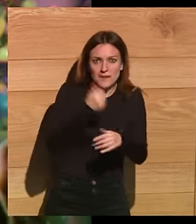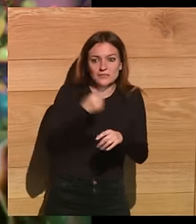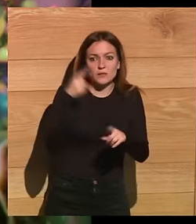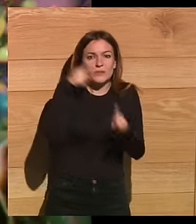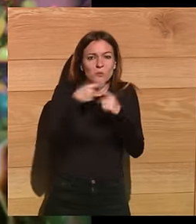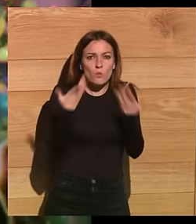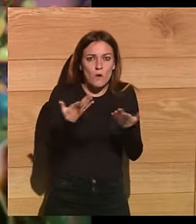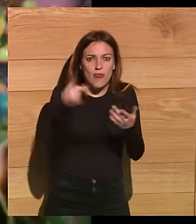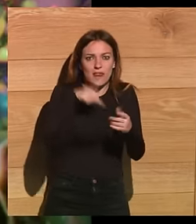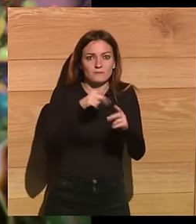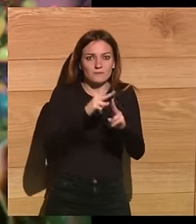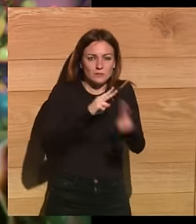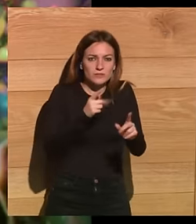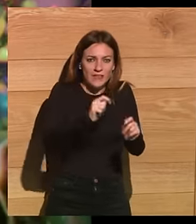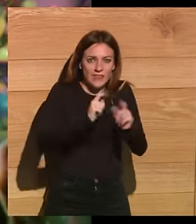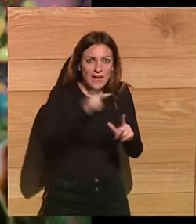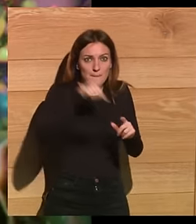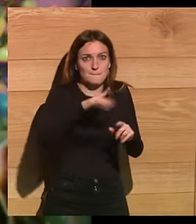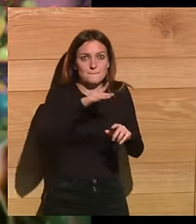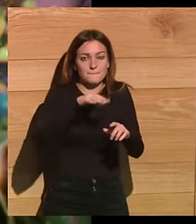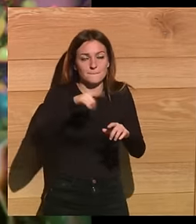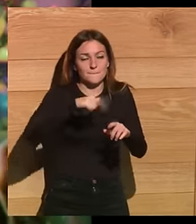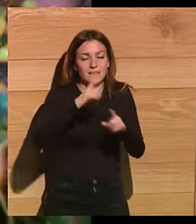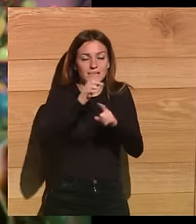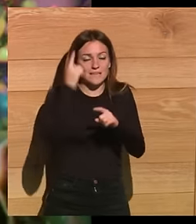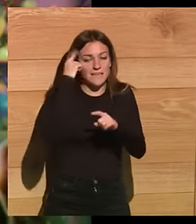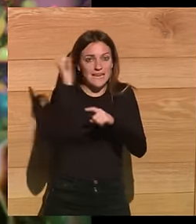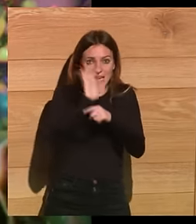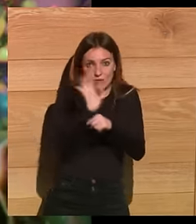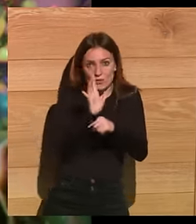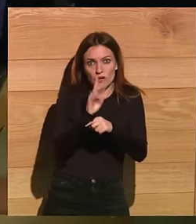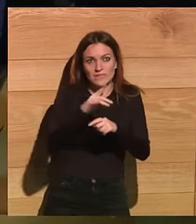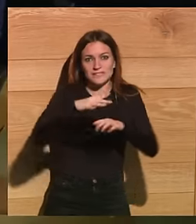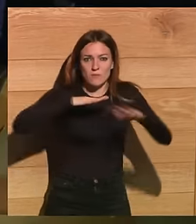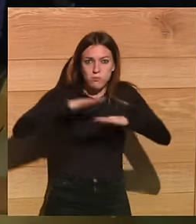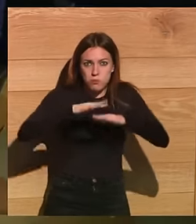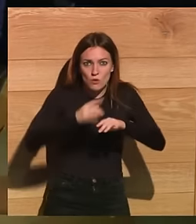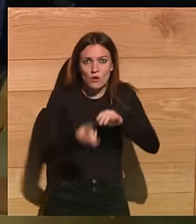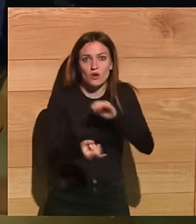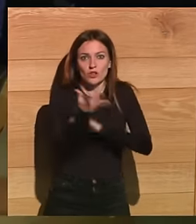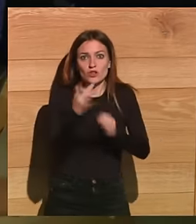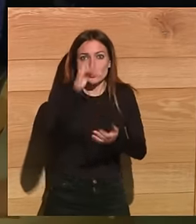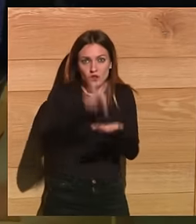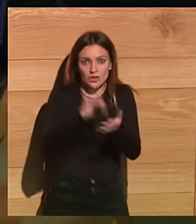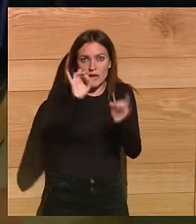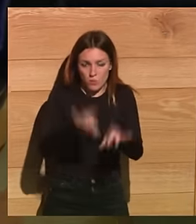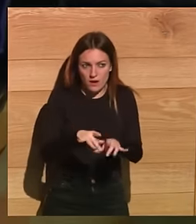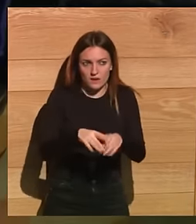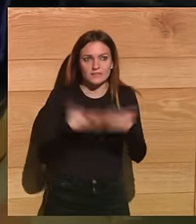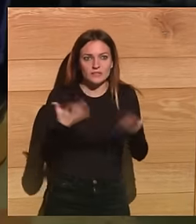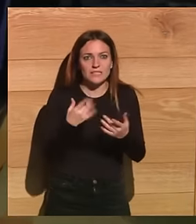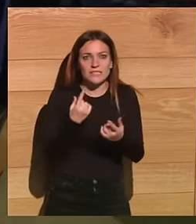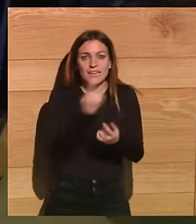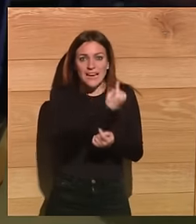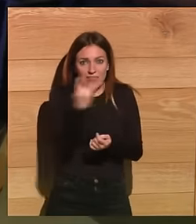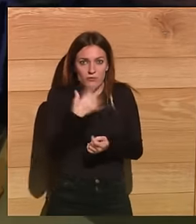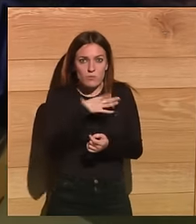que se produce con la activación de cada una de estas neuronas. Cada una se puede